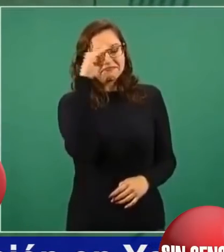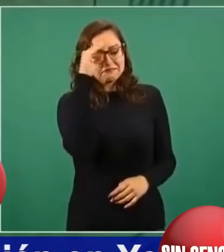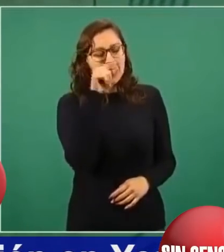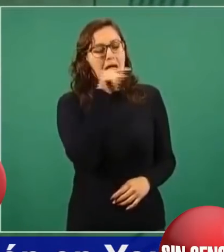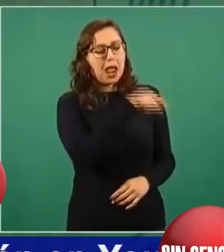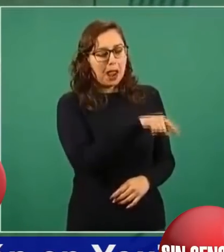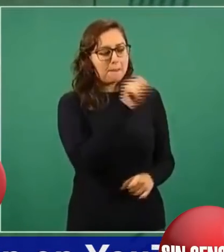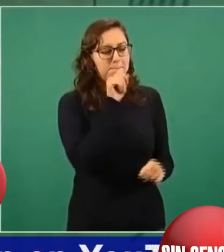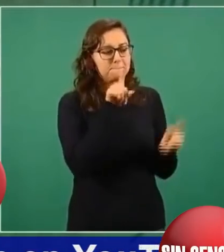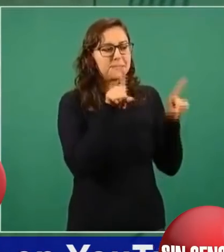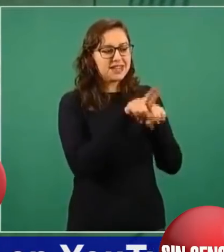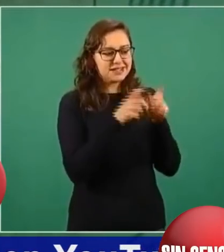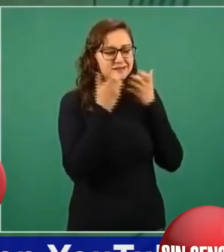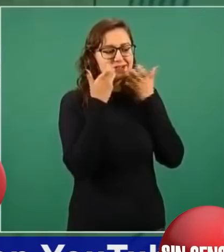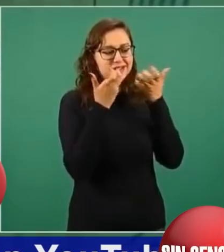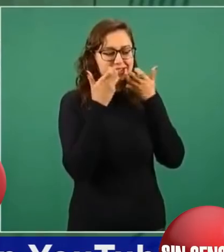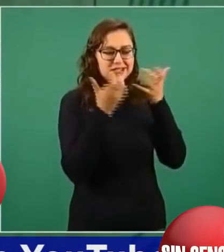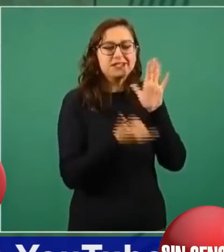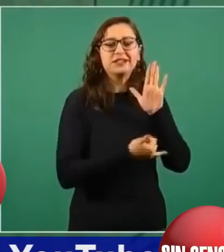tenían apetito,